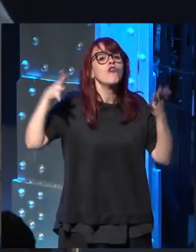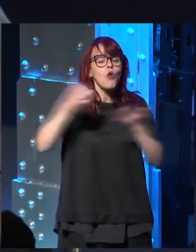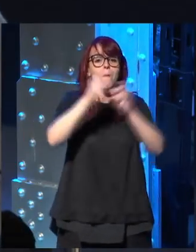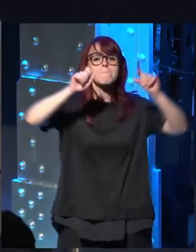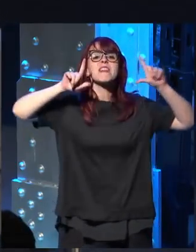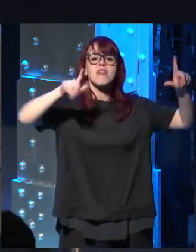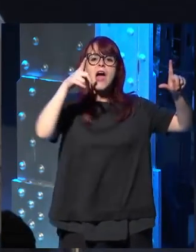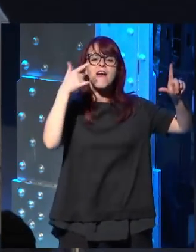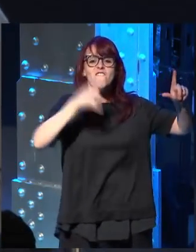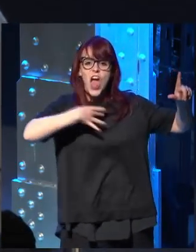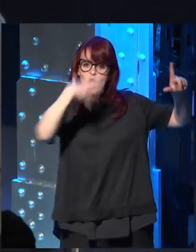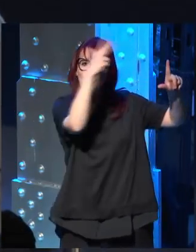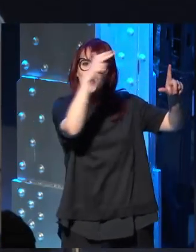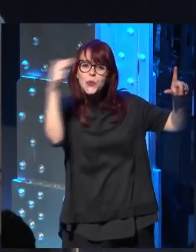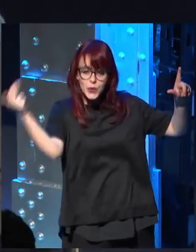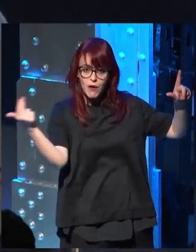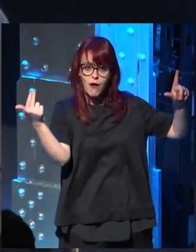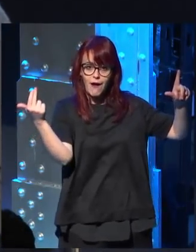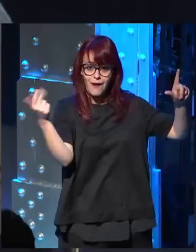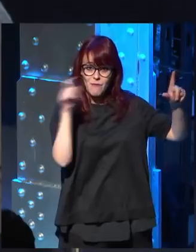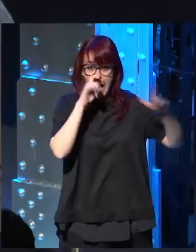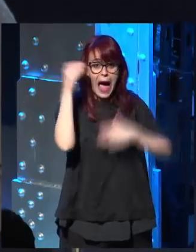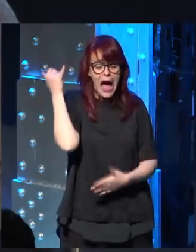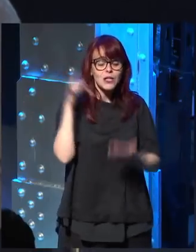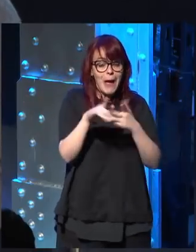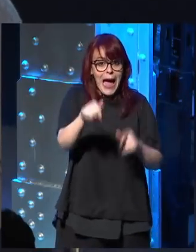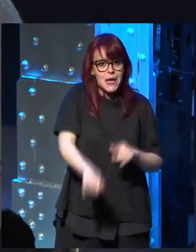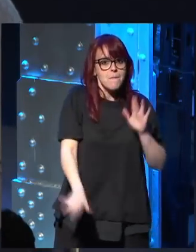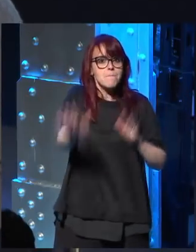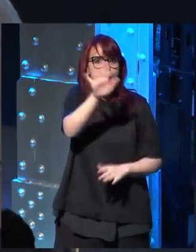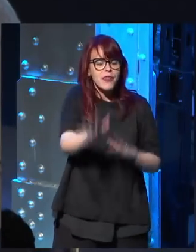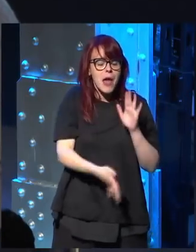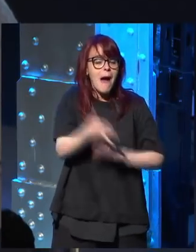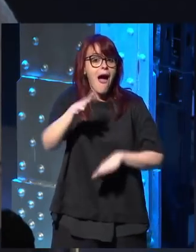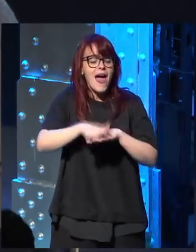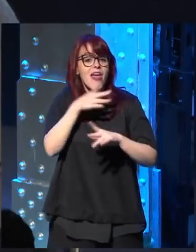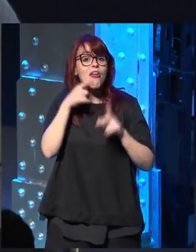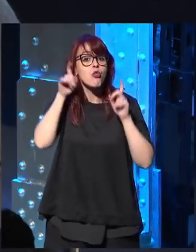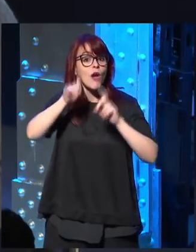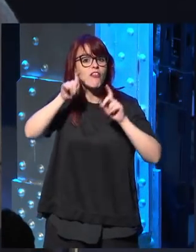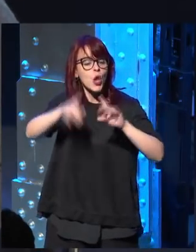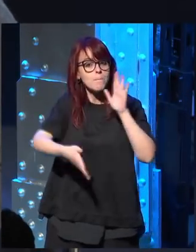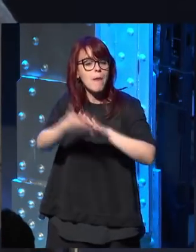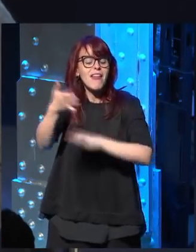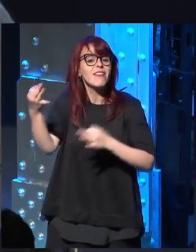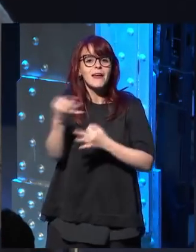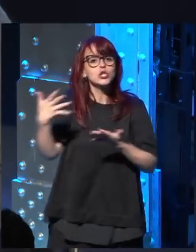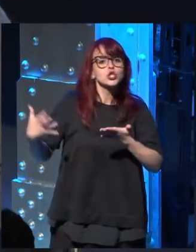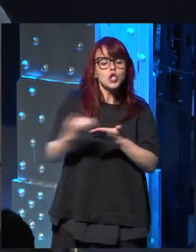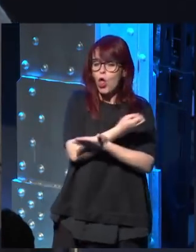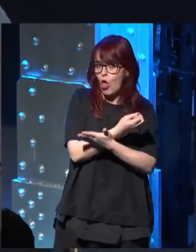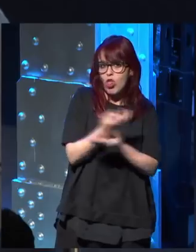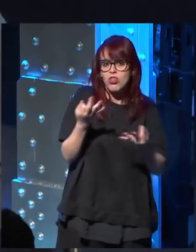de pizarra, con tiza. Era cuando aquí parecía que para que la educación pudiera progresar, todos los niños tenían que